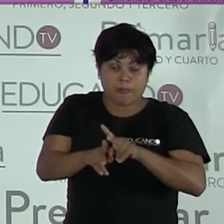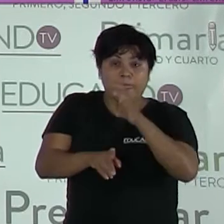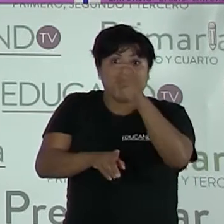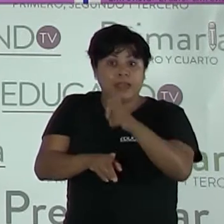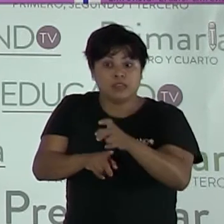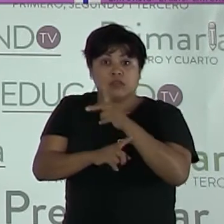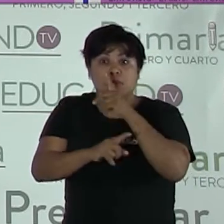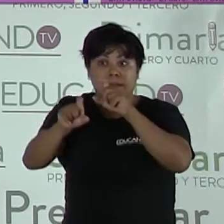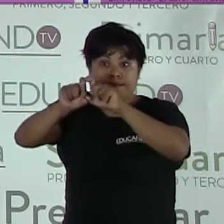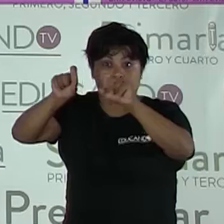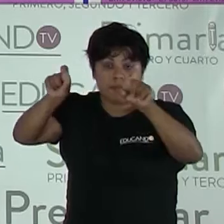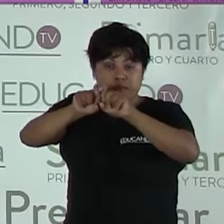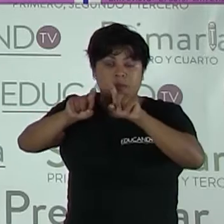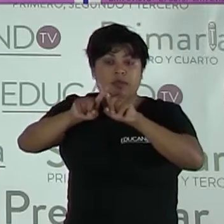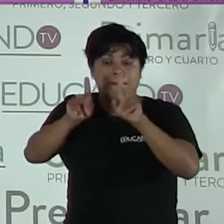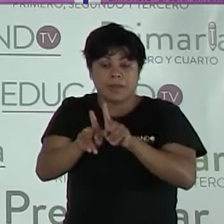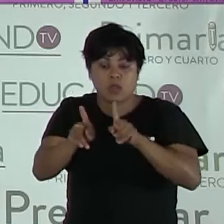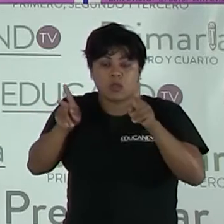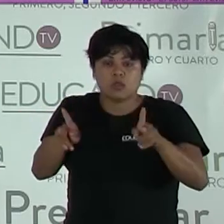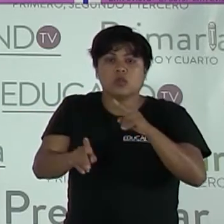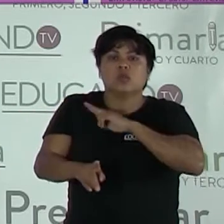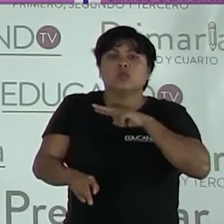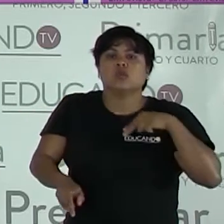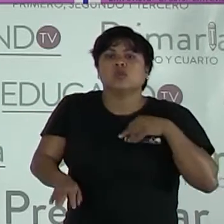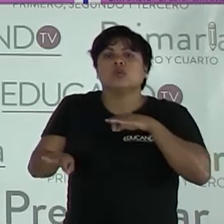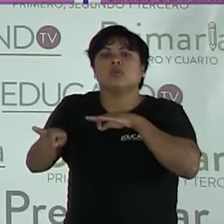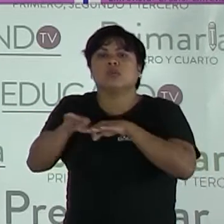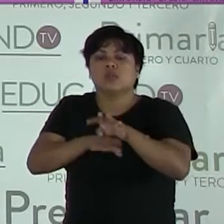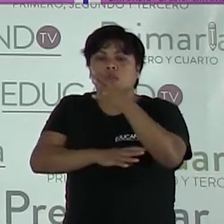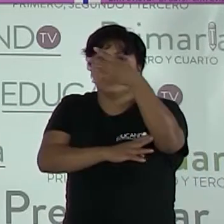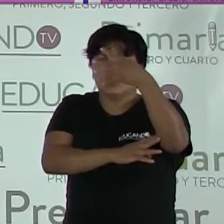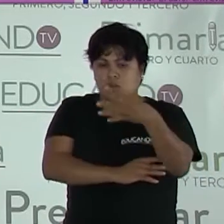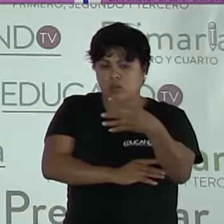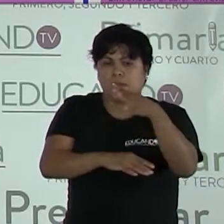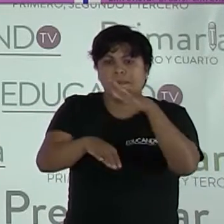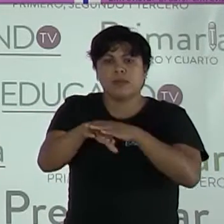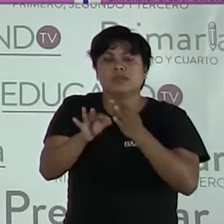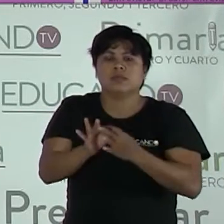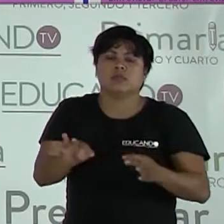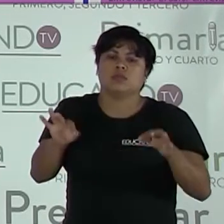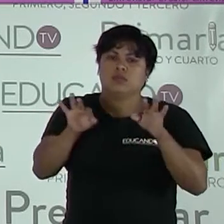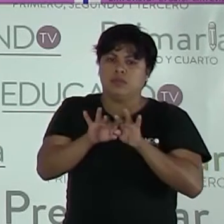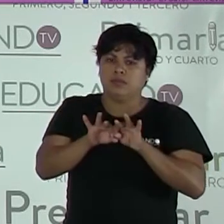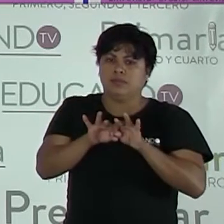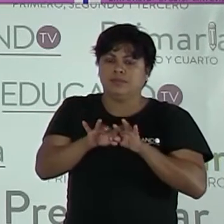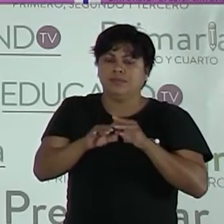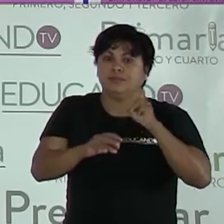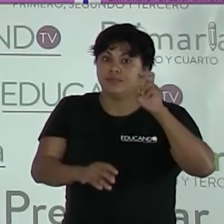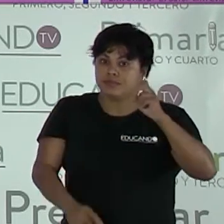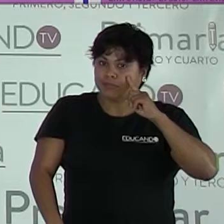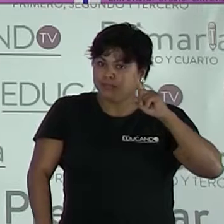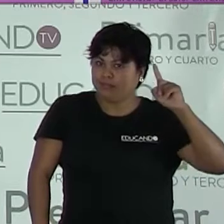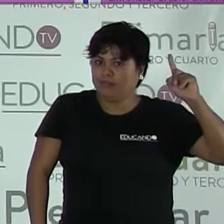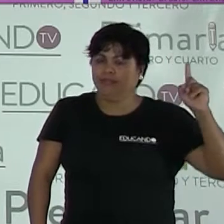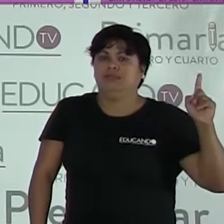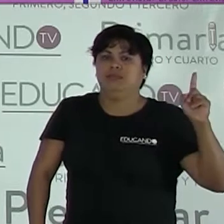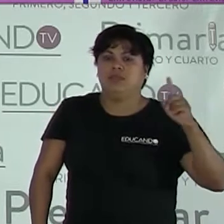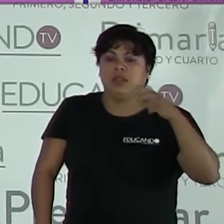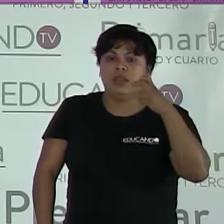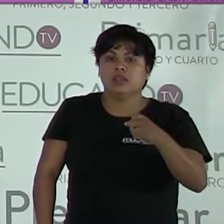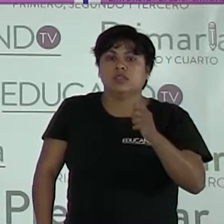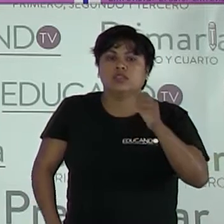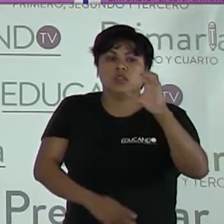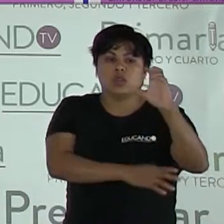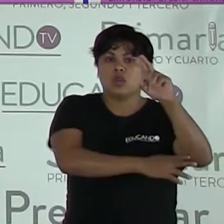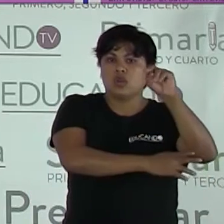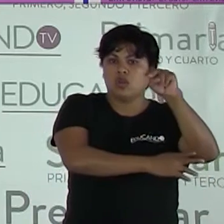tipos de textos periodísticos vamos a trabajar los 4 más importantes. Los tenemos de este lado, que son